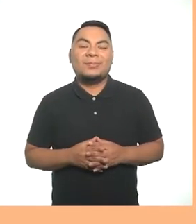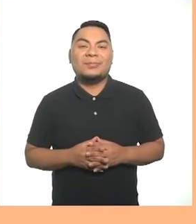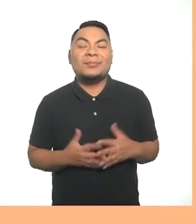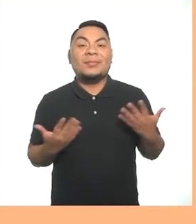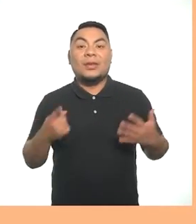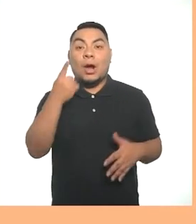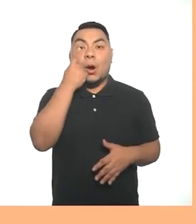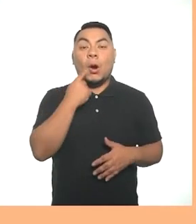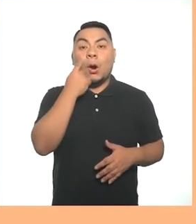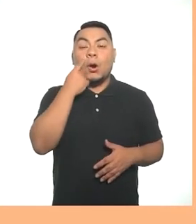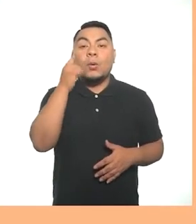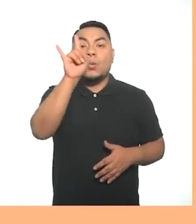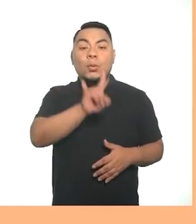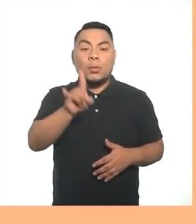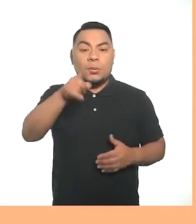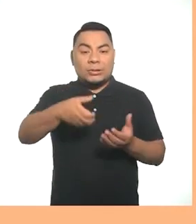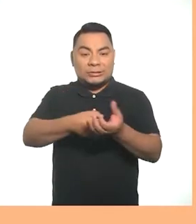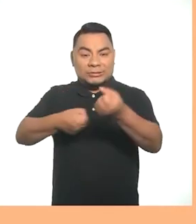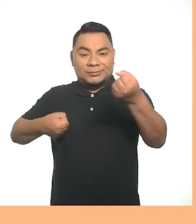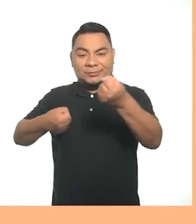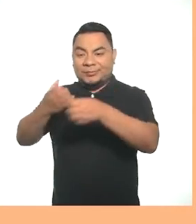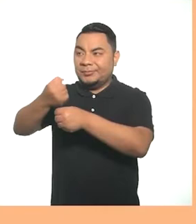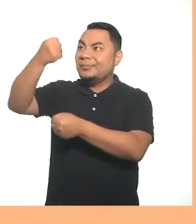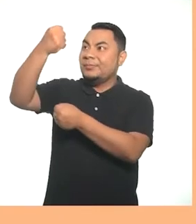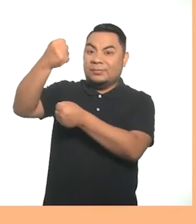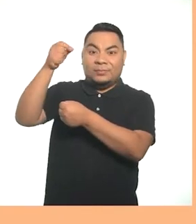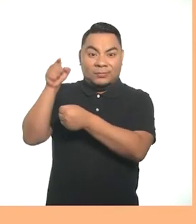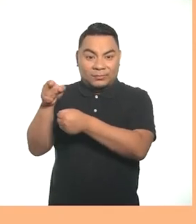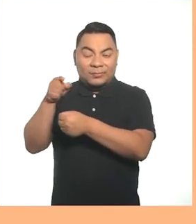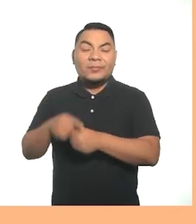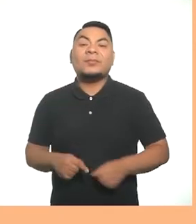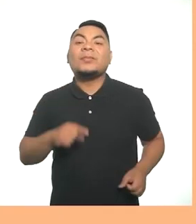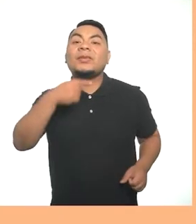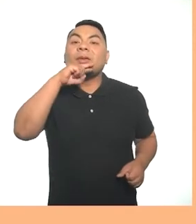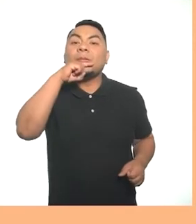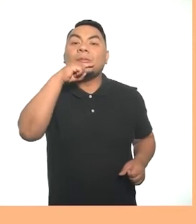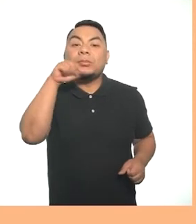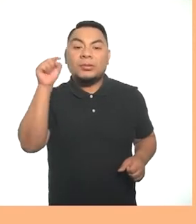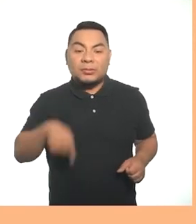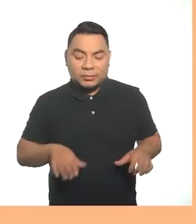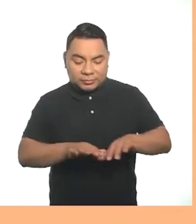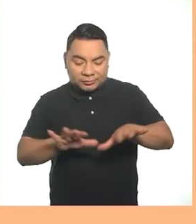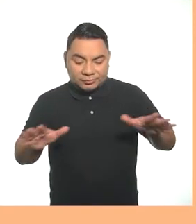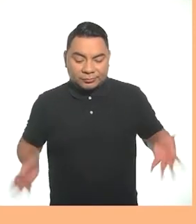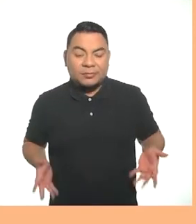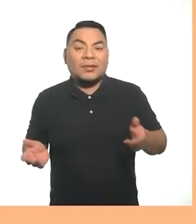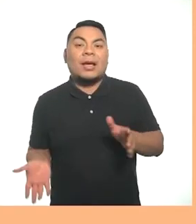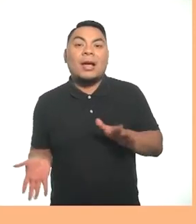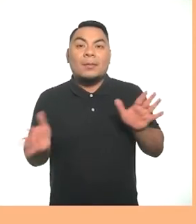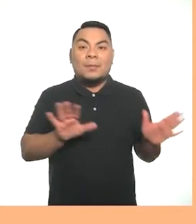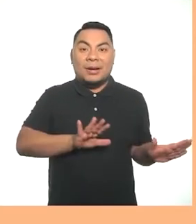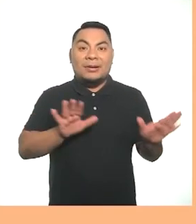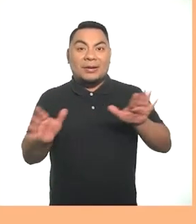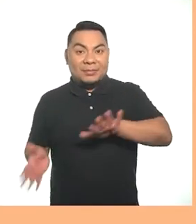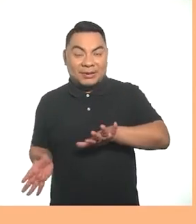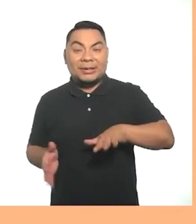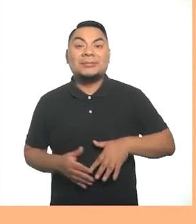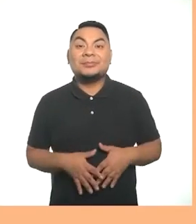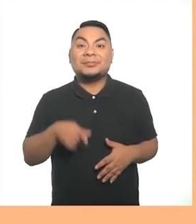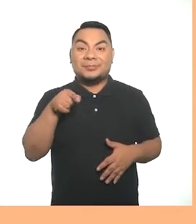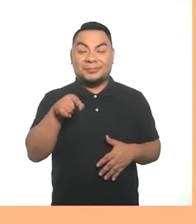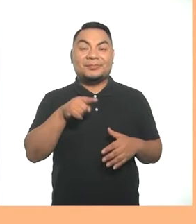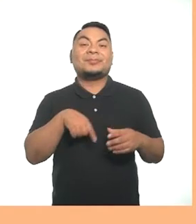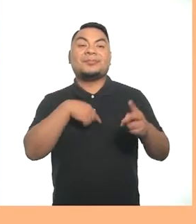dos. Los varones utilizan su trinche así y las chicas bailan levantando la pollera.